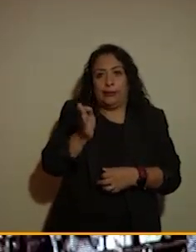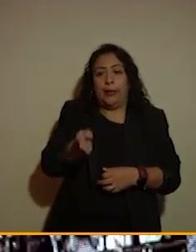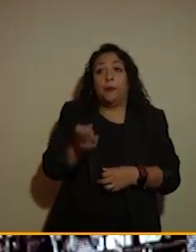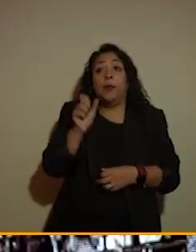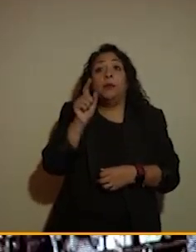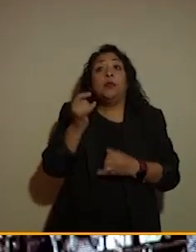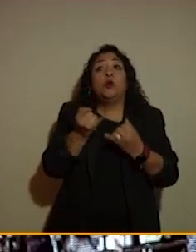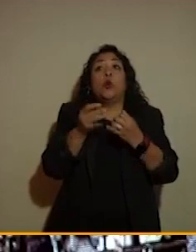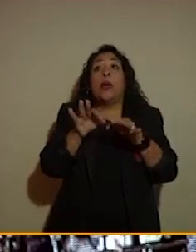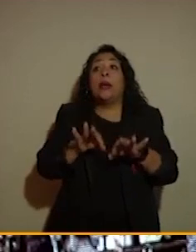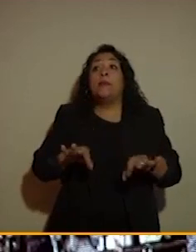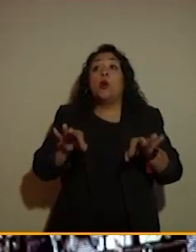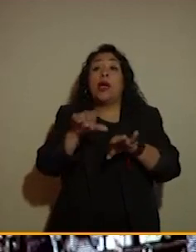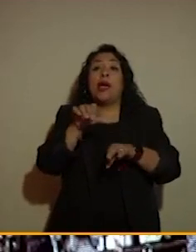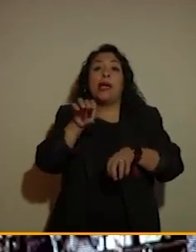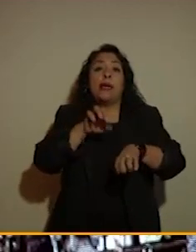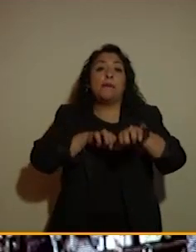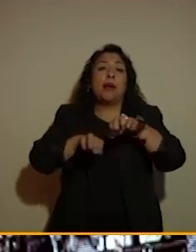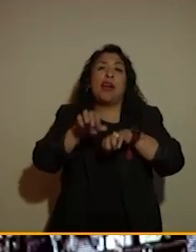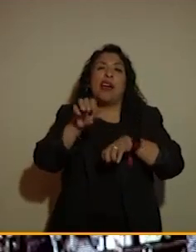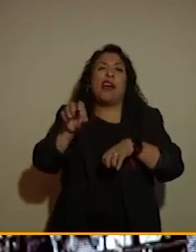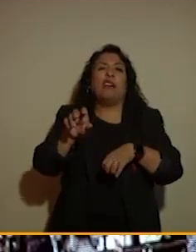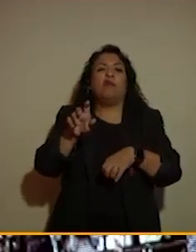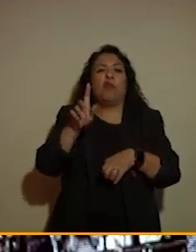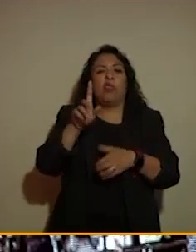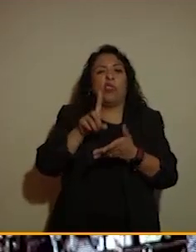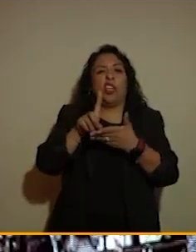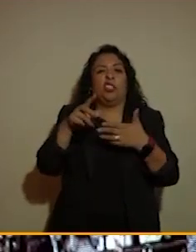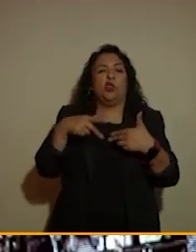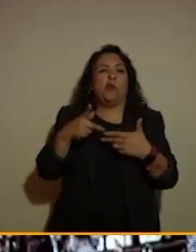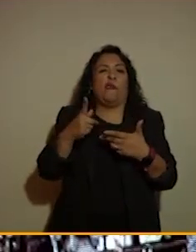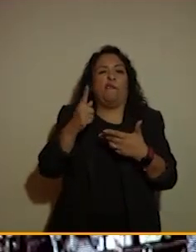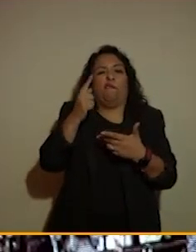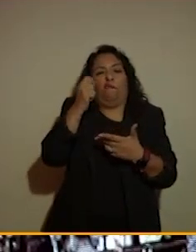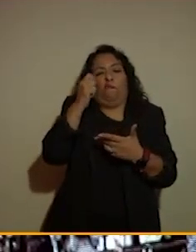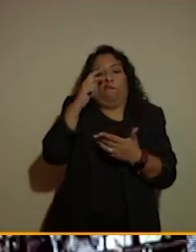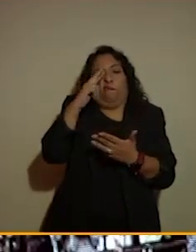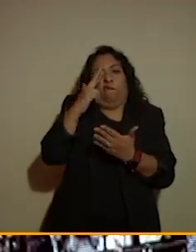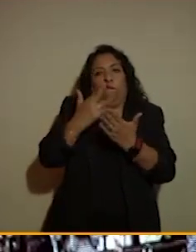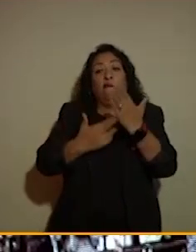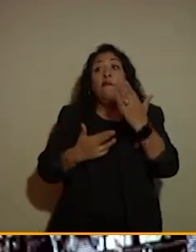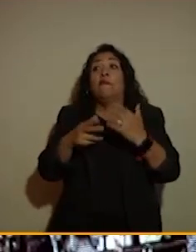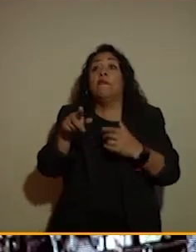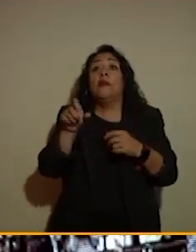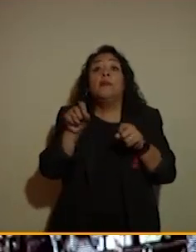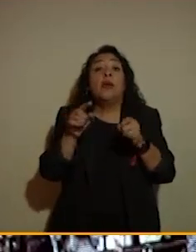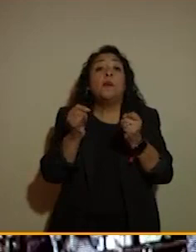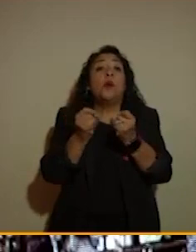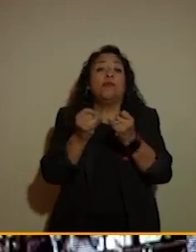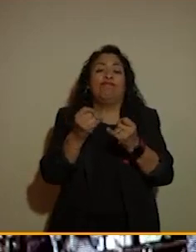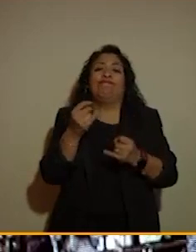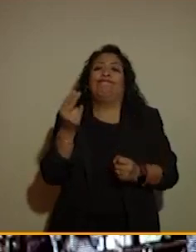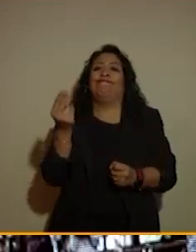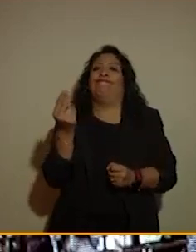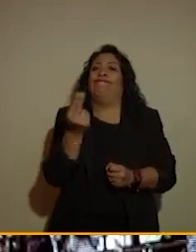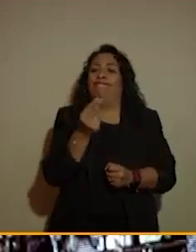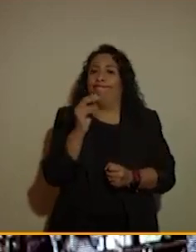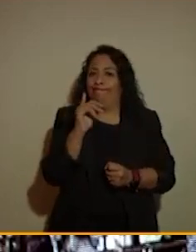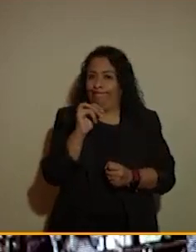importancia de las empresas respecto a las violaciones de los derechos humanos y de la necesidad